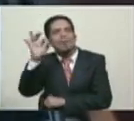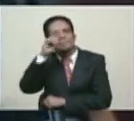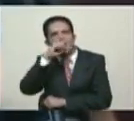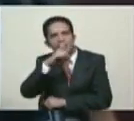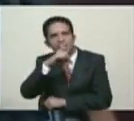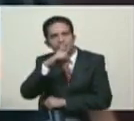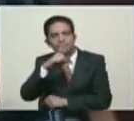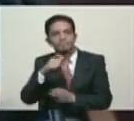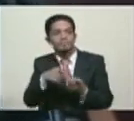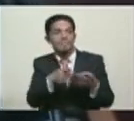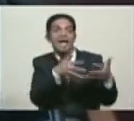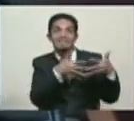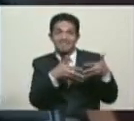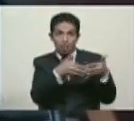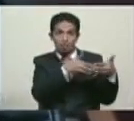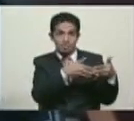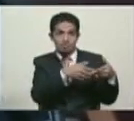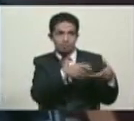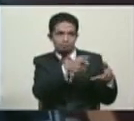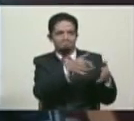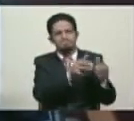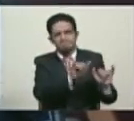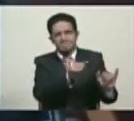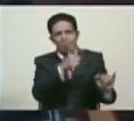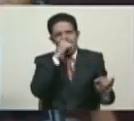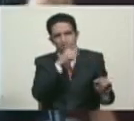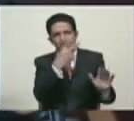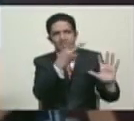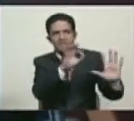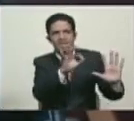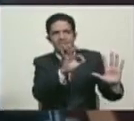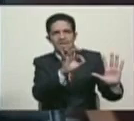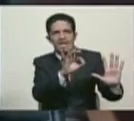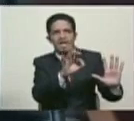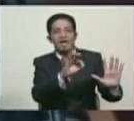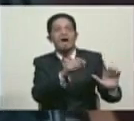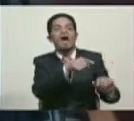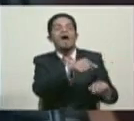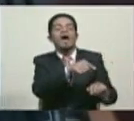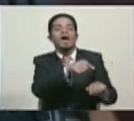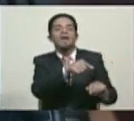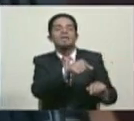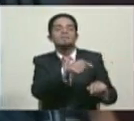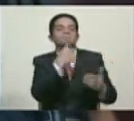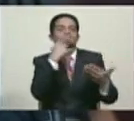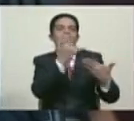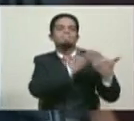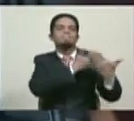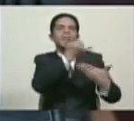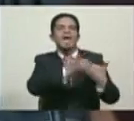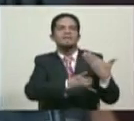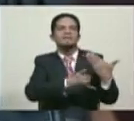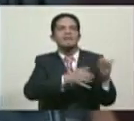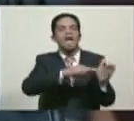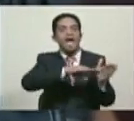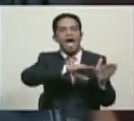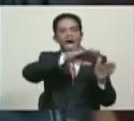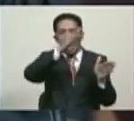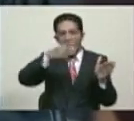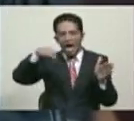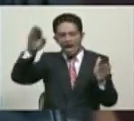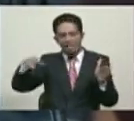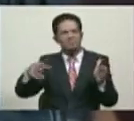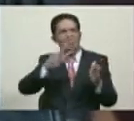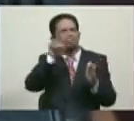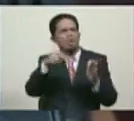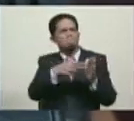Unidos, en esos años 70, se había planteado, entre otros, el Plan Andes 2020, que no